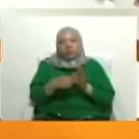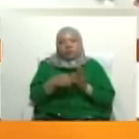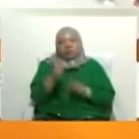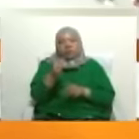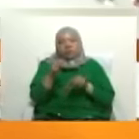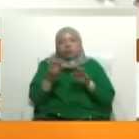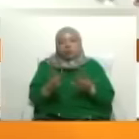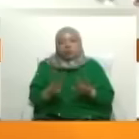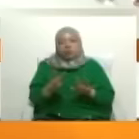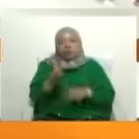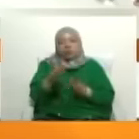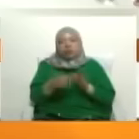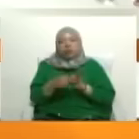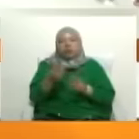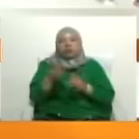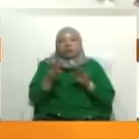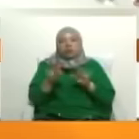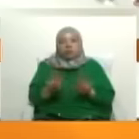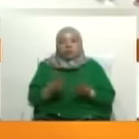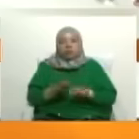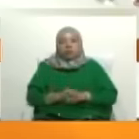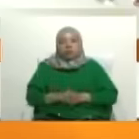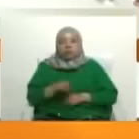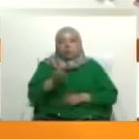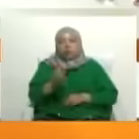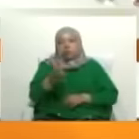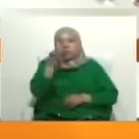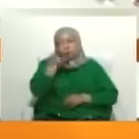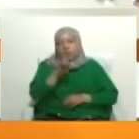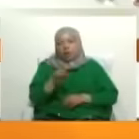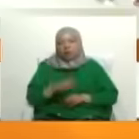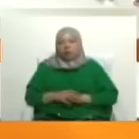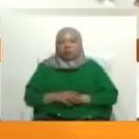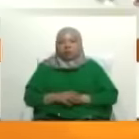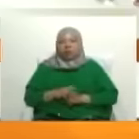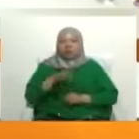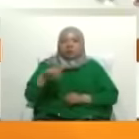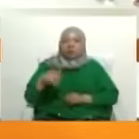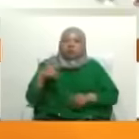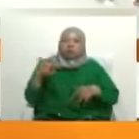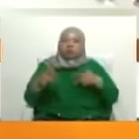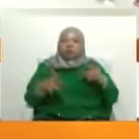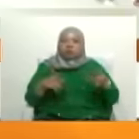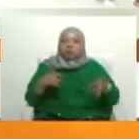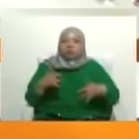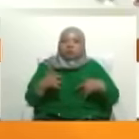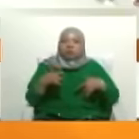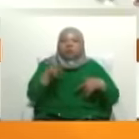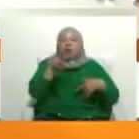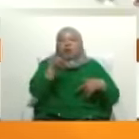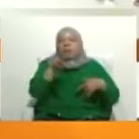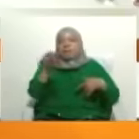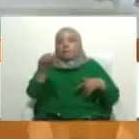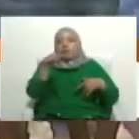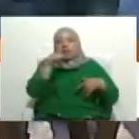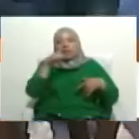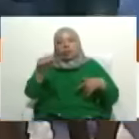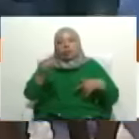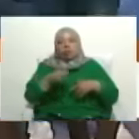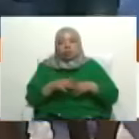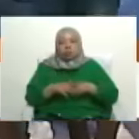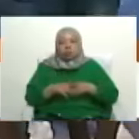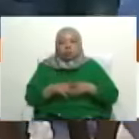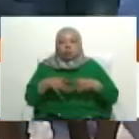2017 y 2019. En dos años, nosotros hicimos 20 denuncias